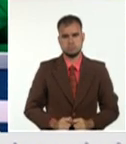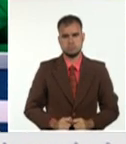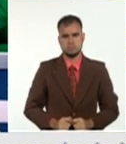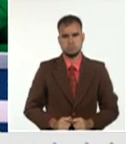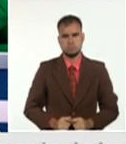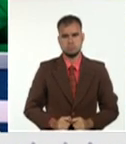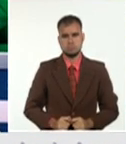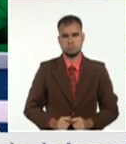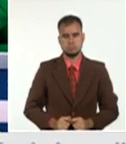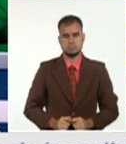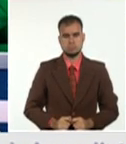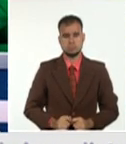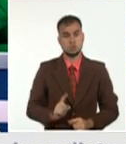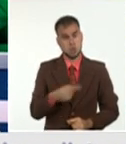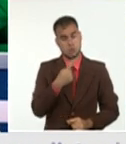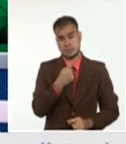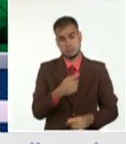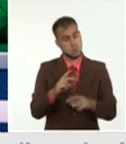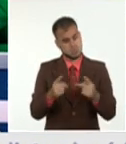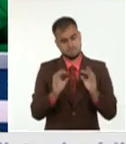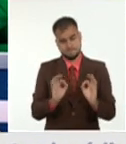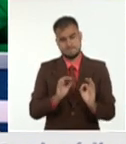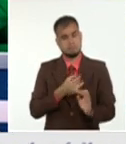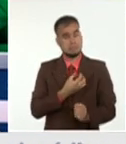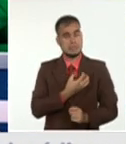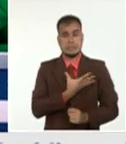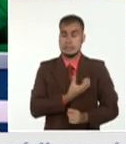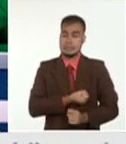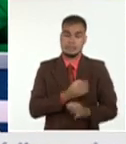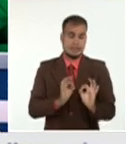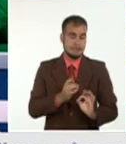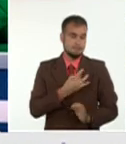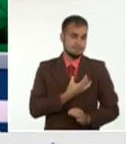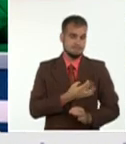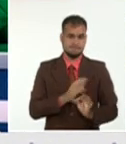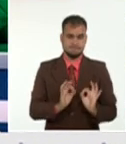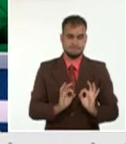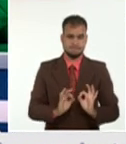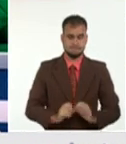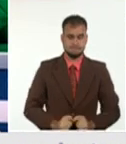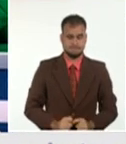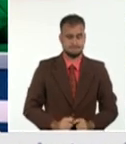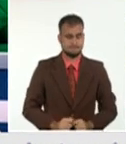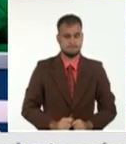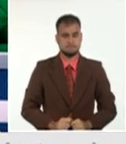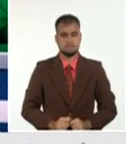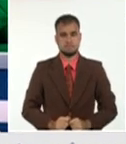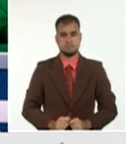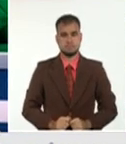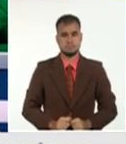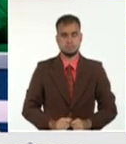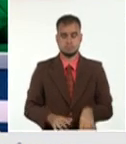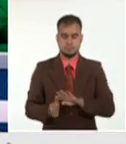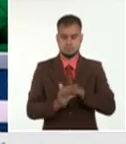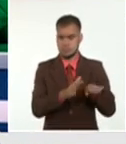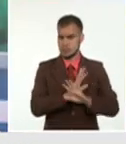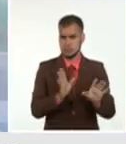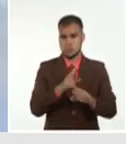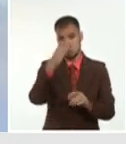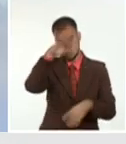lamentamos mucho el fallecimiento de estas personas en nuestro país. De esta forma, Cuba, ya con